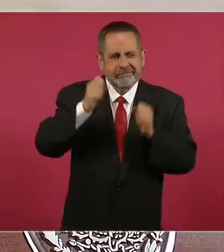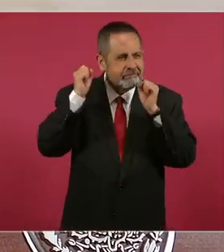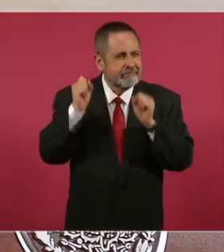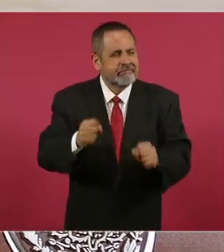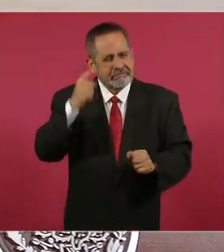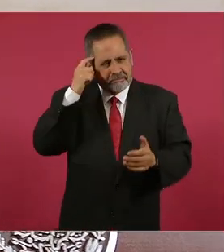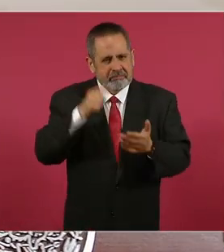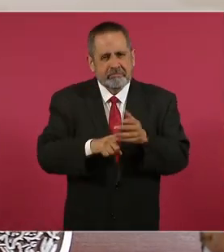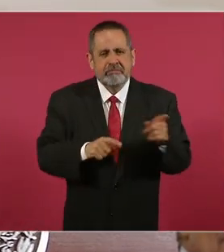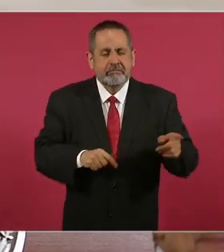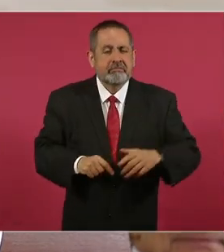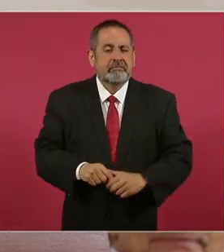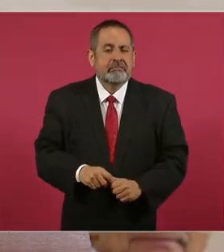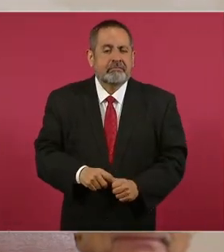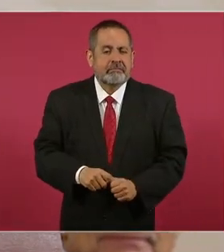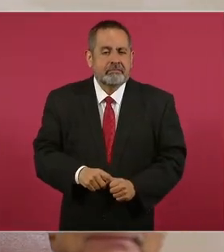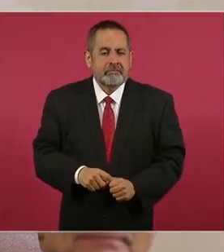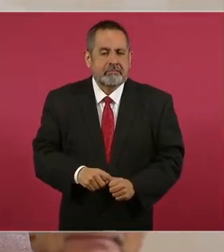No fueron